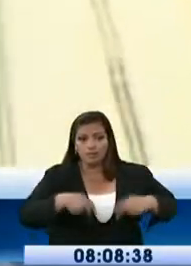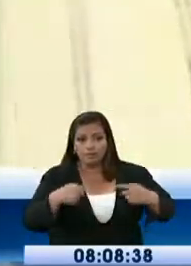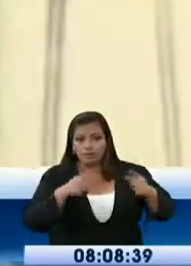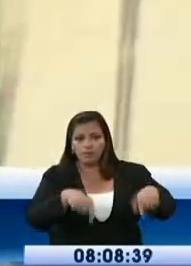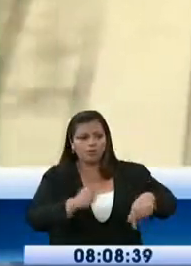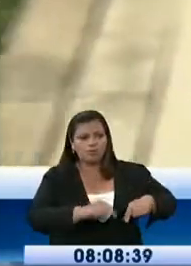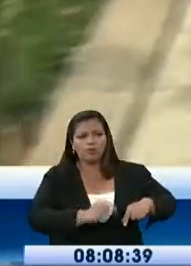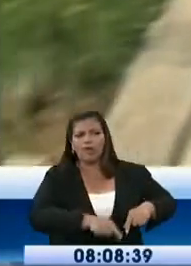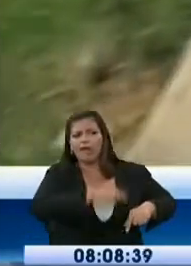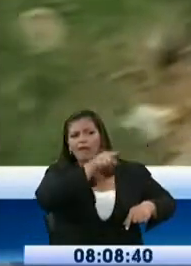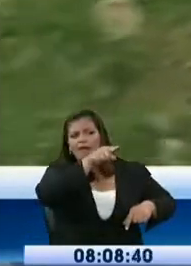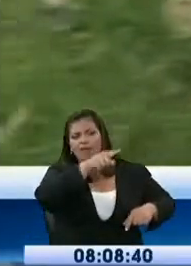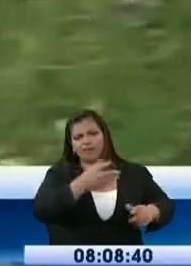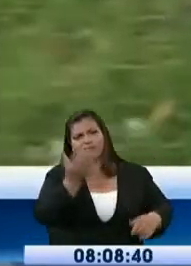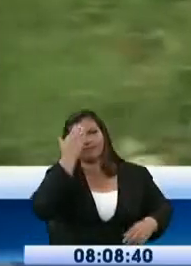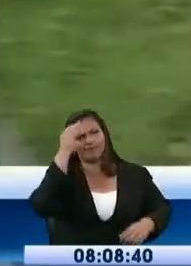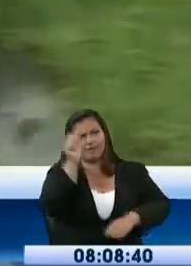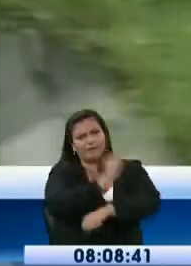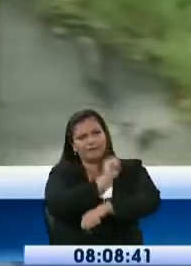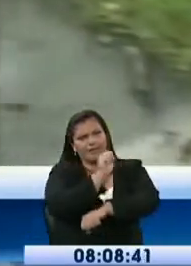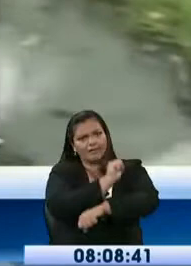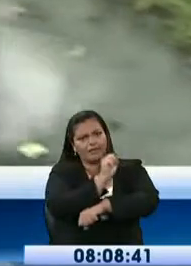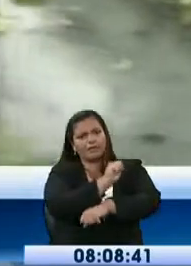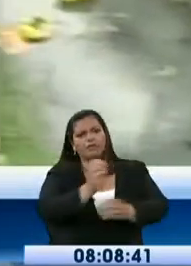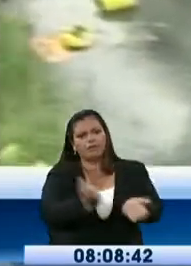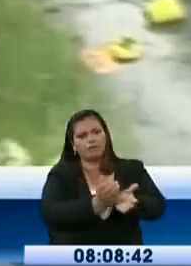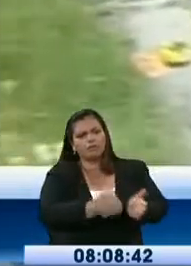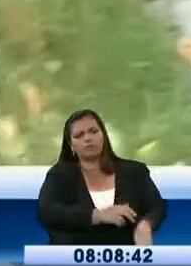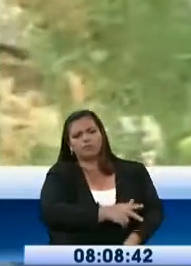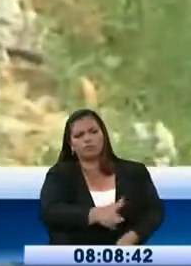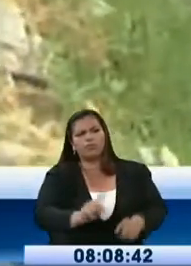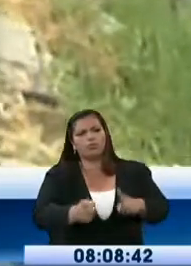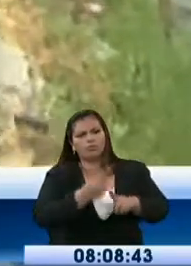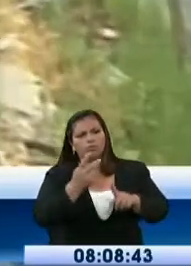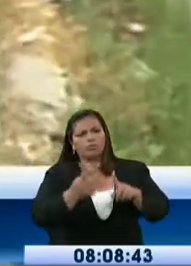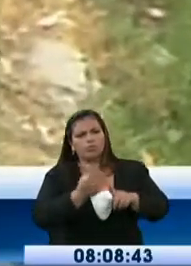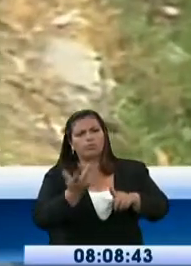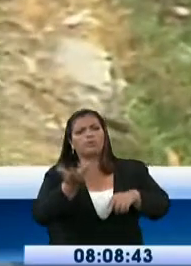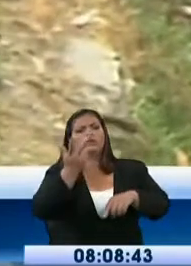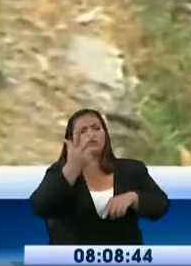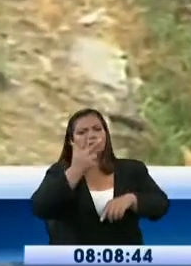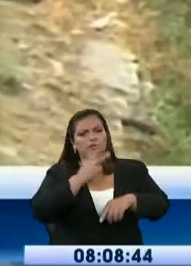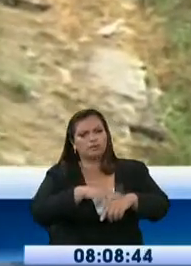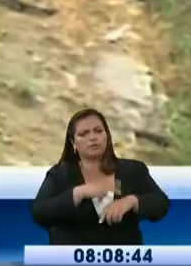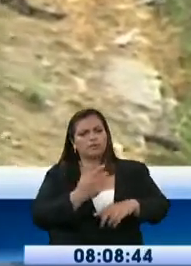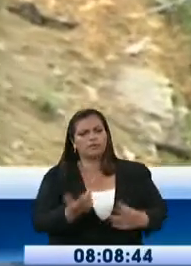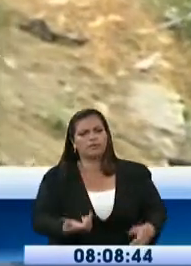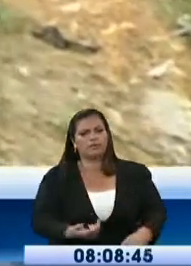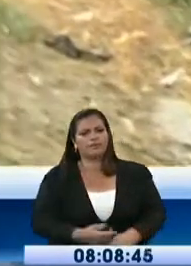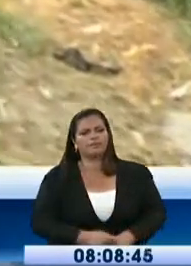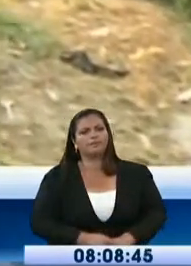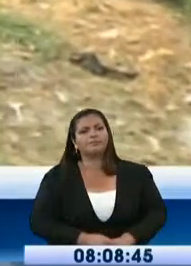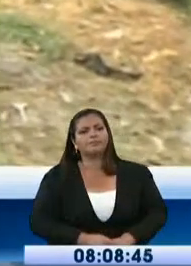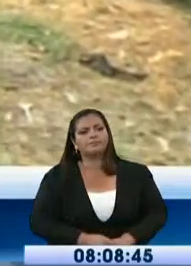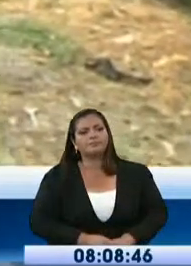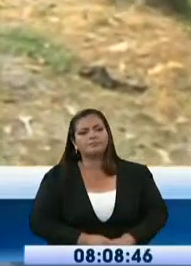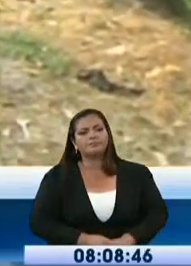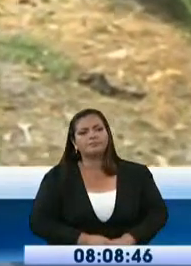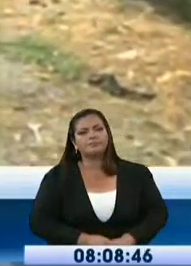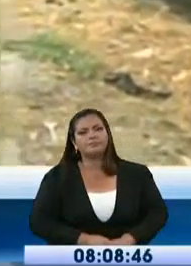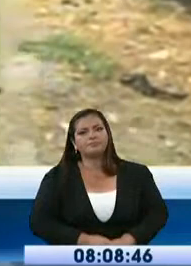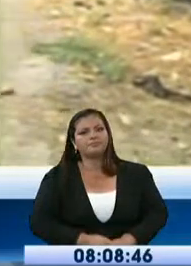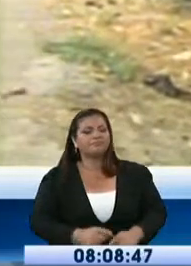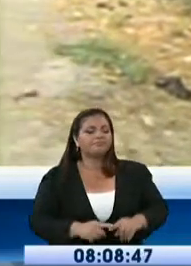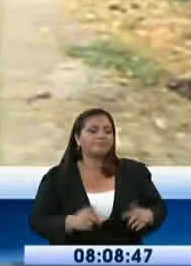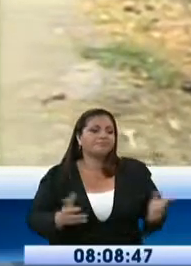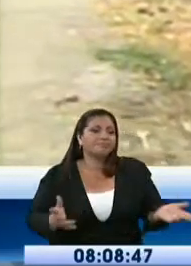aquí pasa el recolector de basura 3 días a la semana. Pero de igual, ellos siempre cogen y vienen